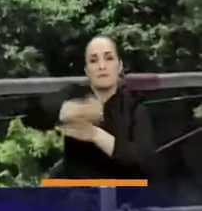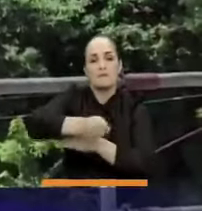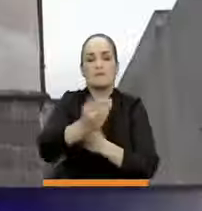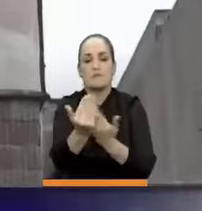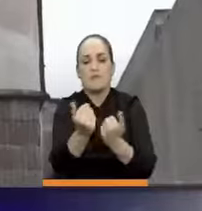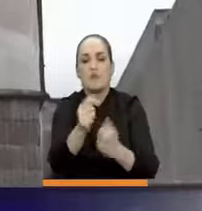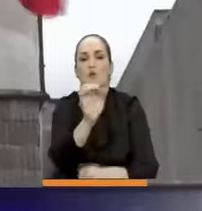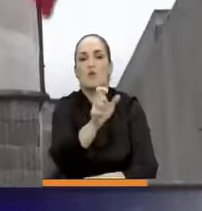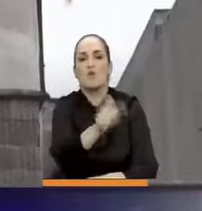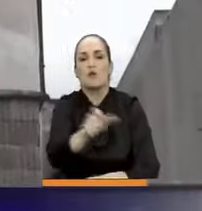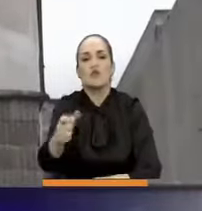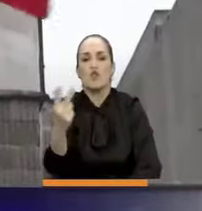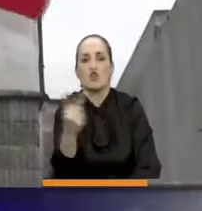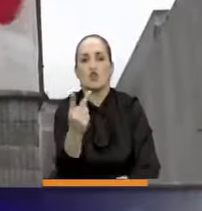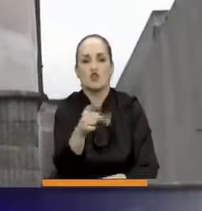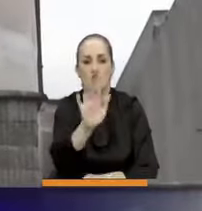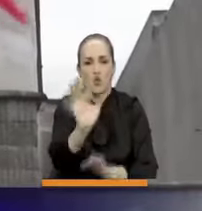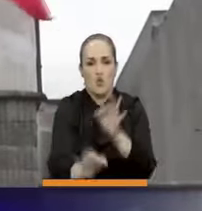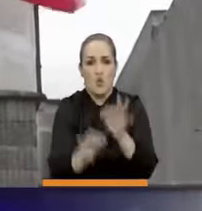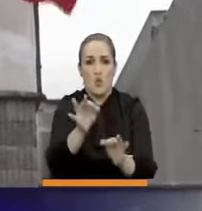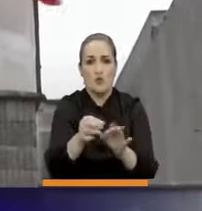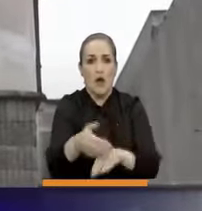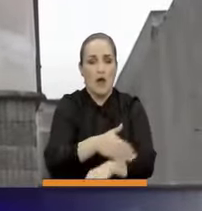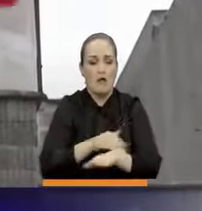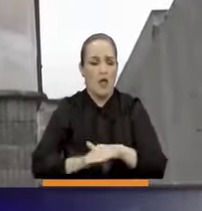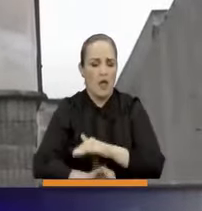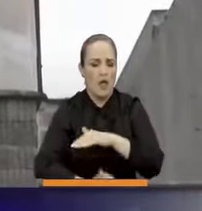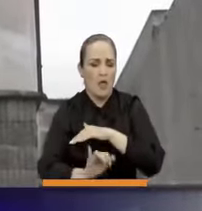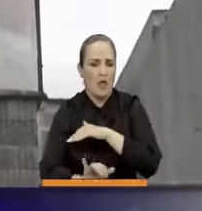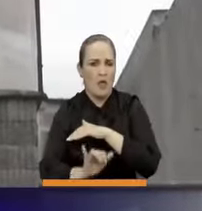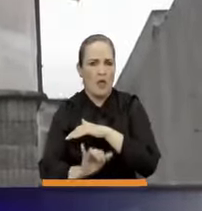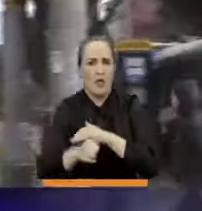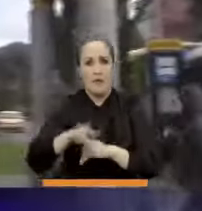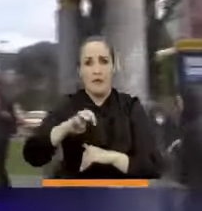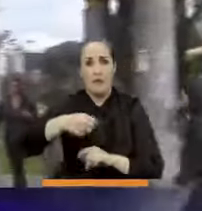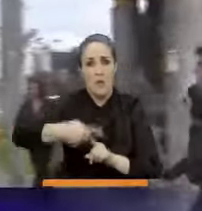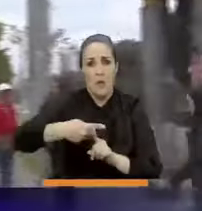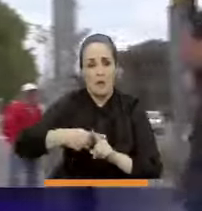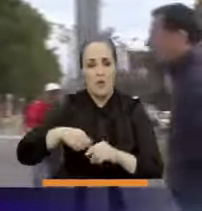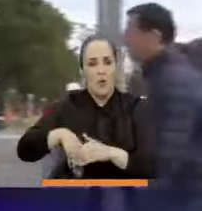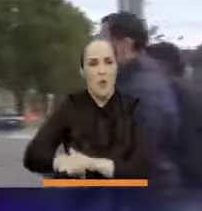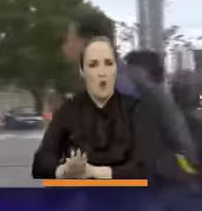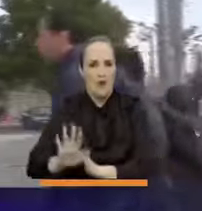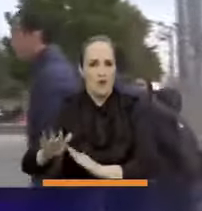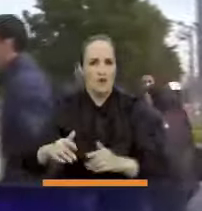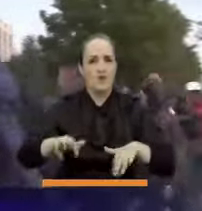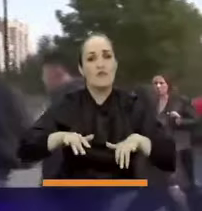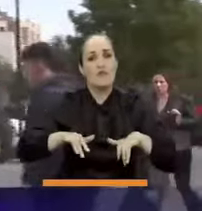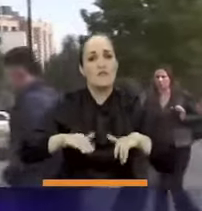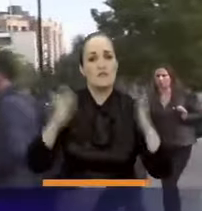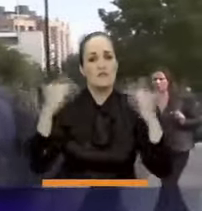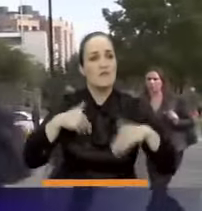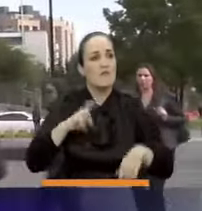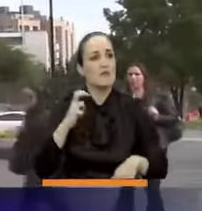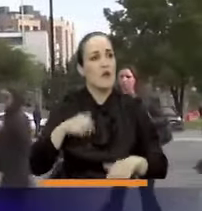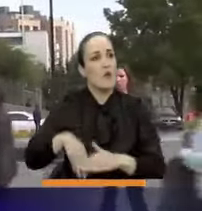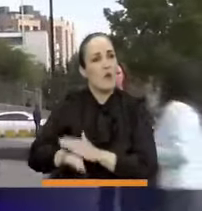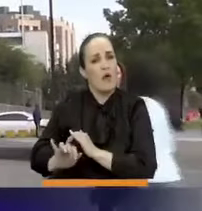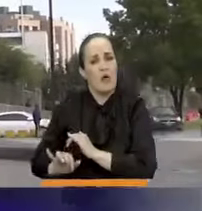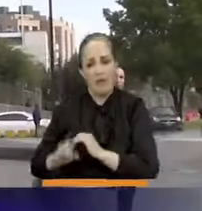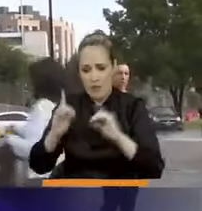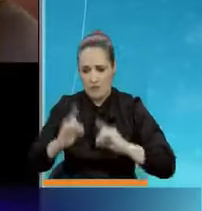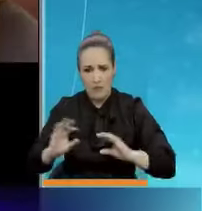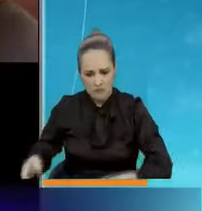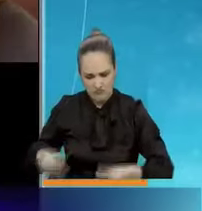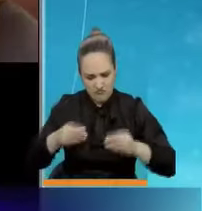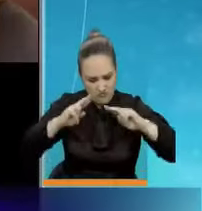a 2 personas cuyos procesos estuvieron estancados por más de 18 meses en los despachos judiciales de la Fiscalía sin que se tomaran